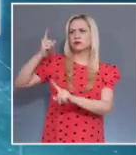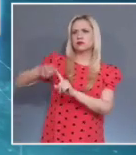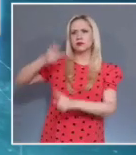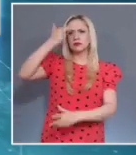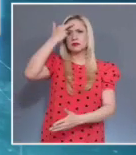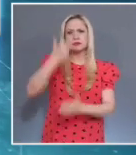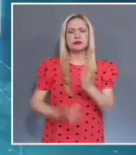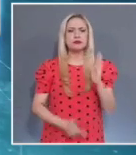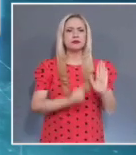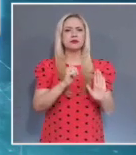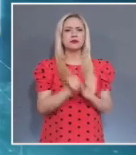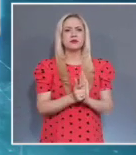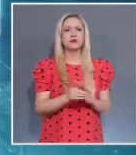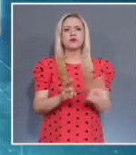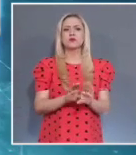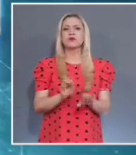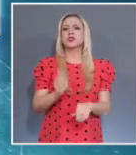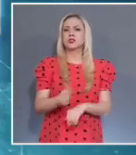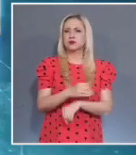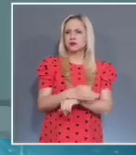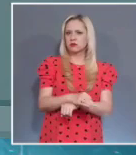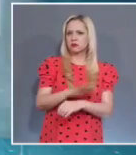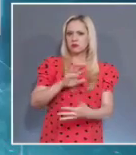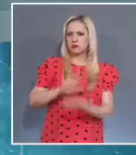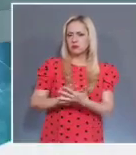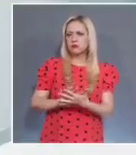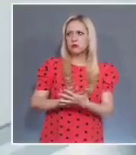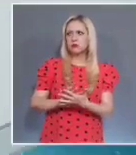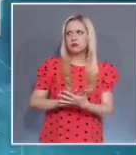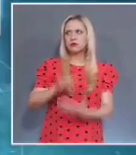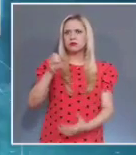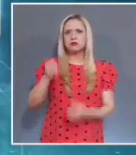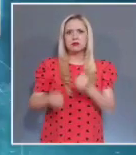prisión preventiva, determinó la primera sala.